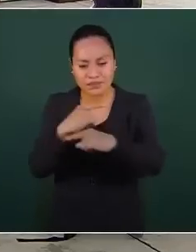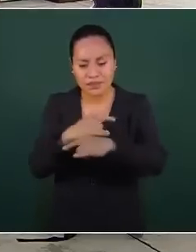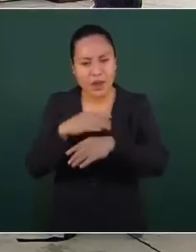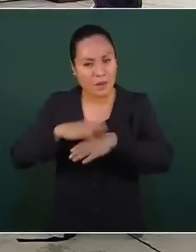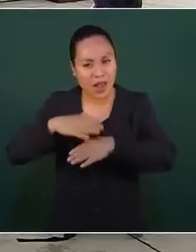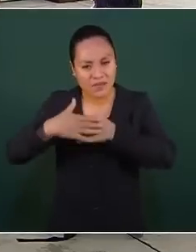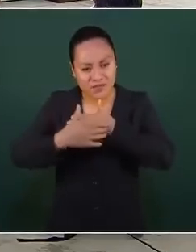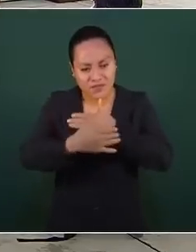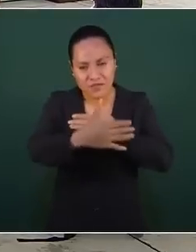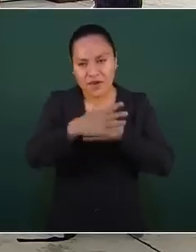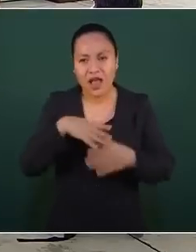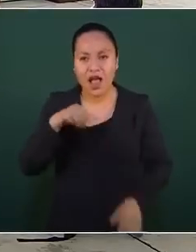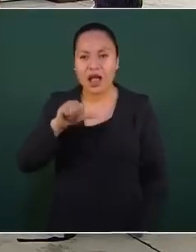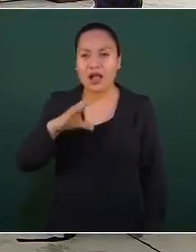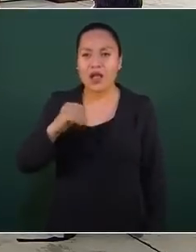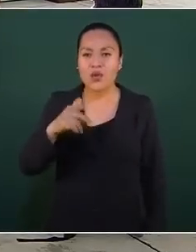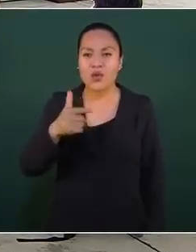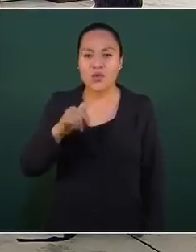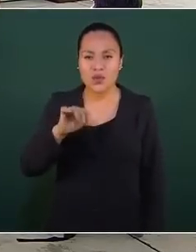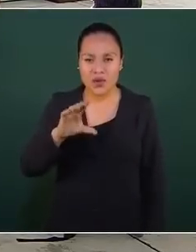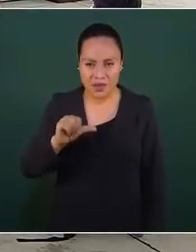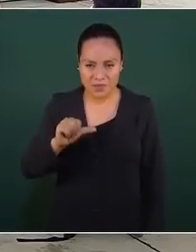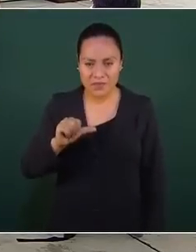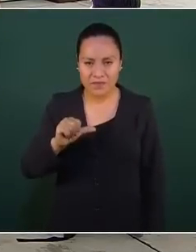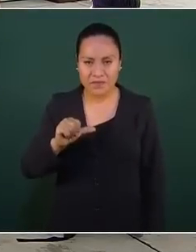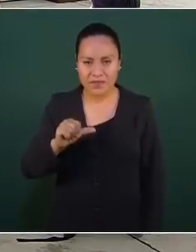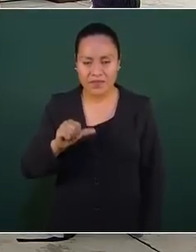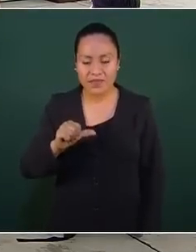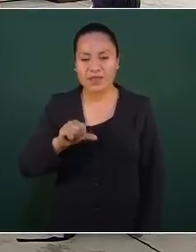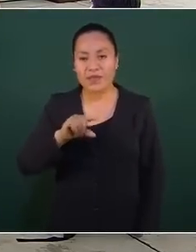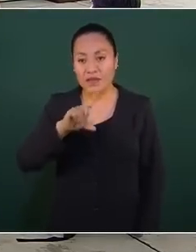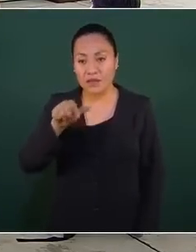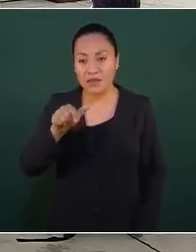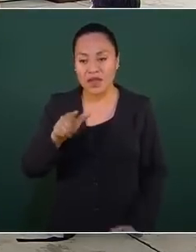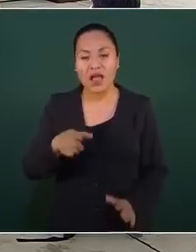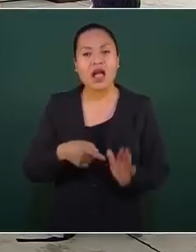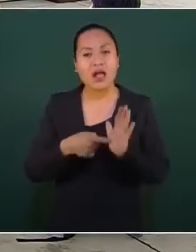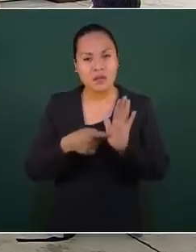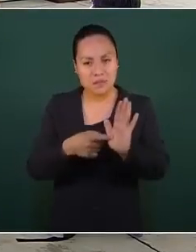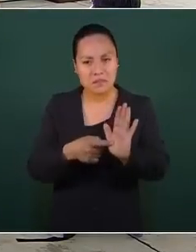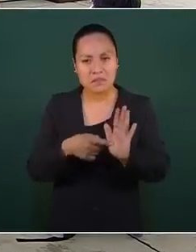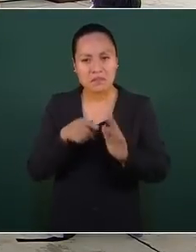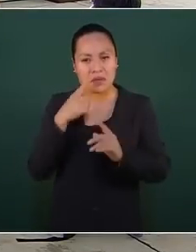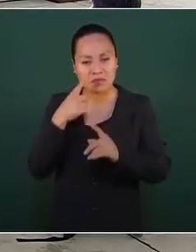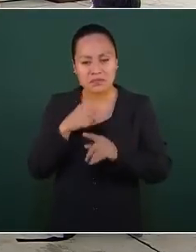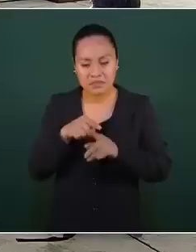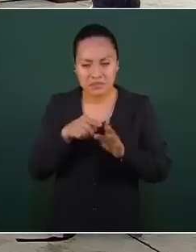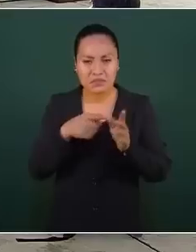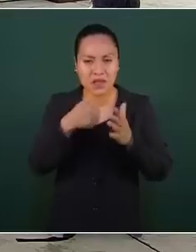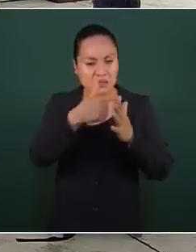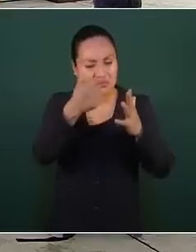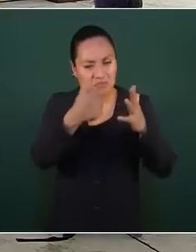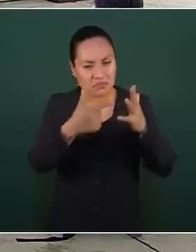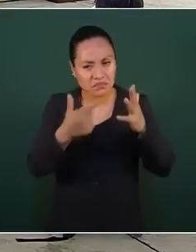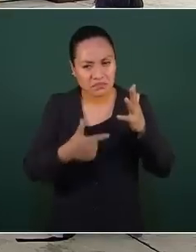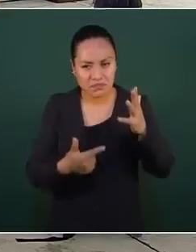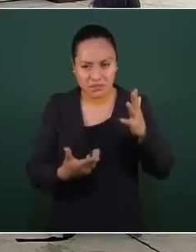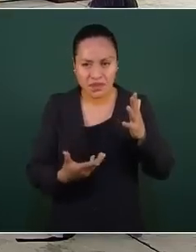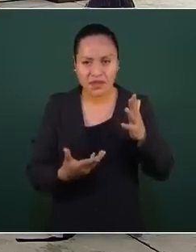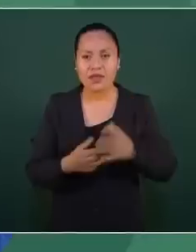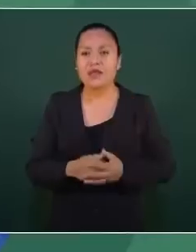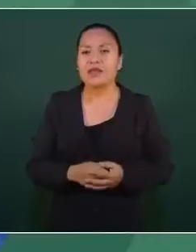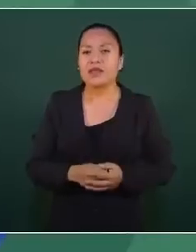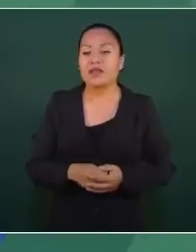Y vamos a presentarles pues todo el plan de apoyo para Oaxaca. En el caso de